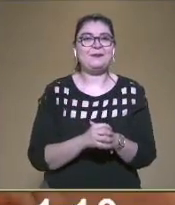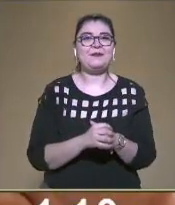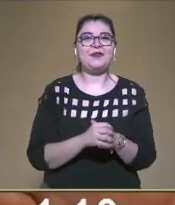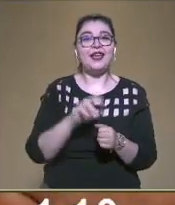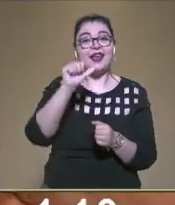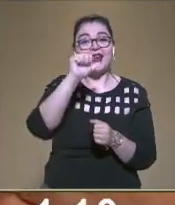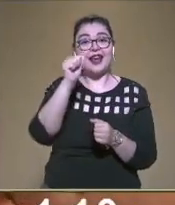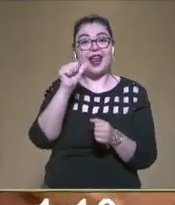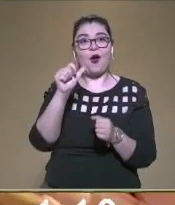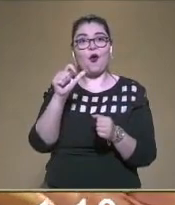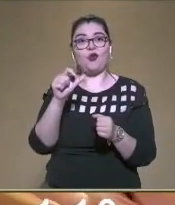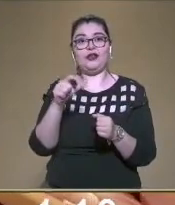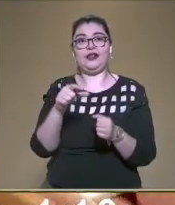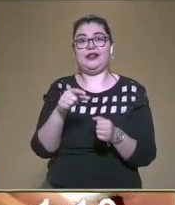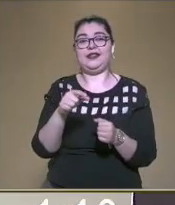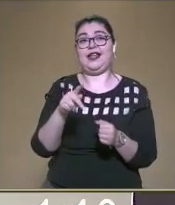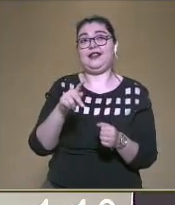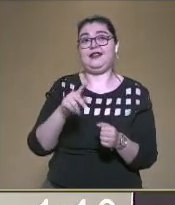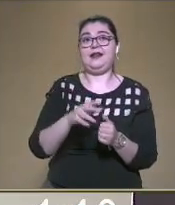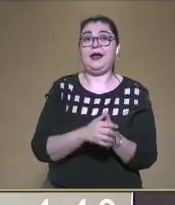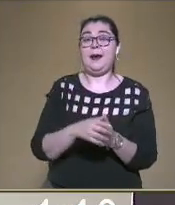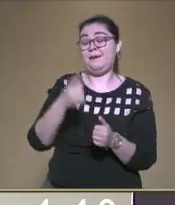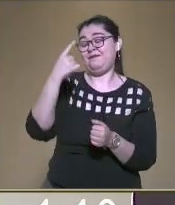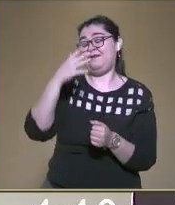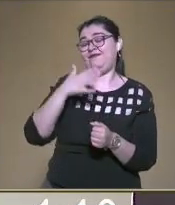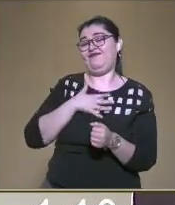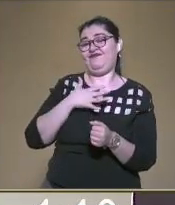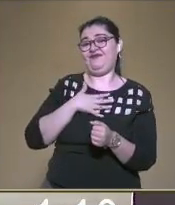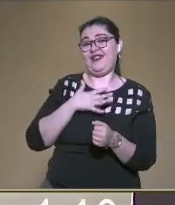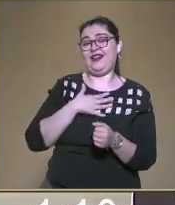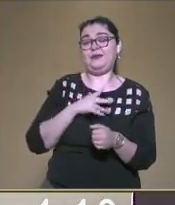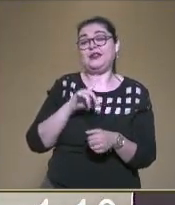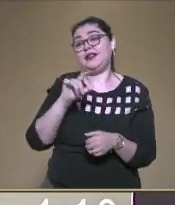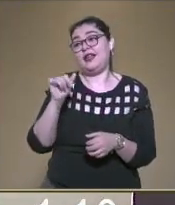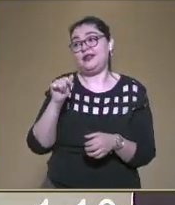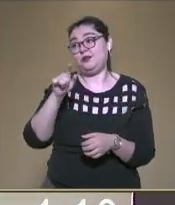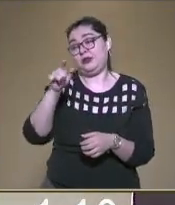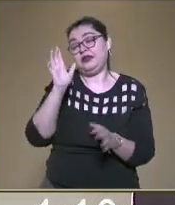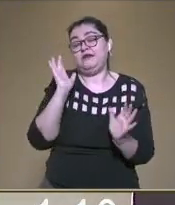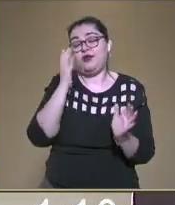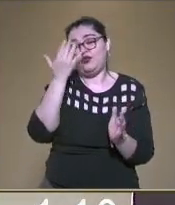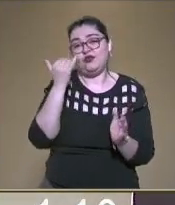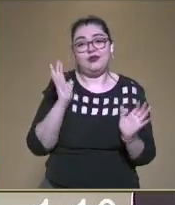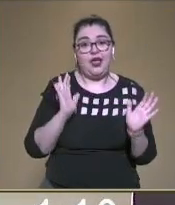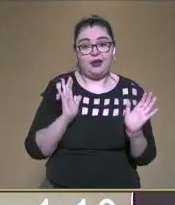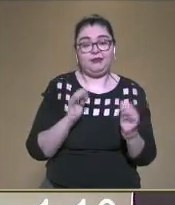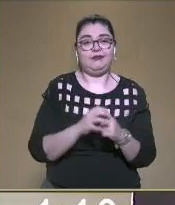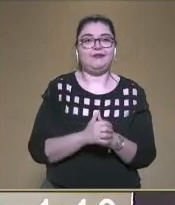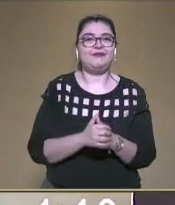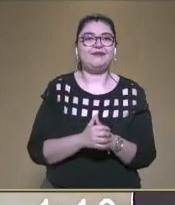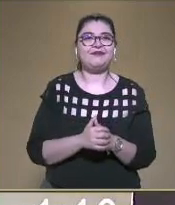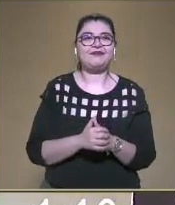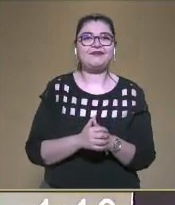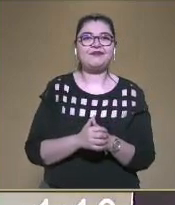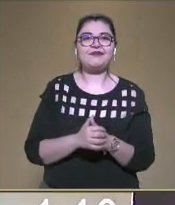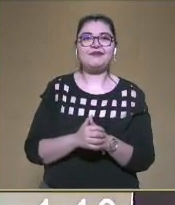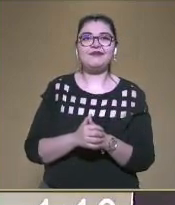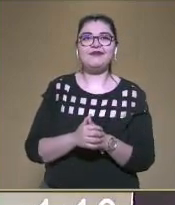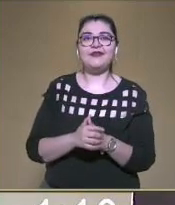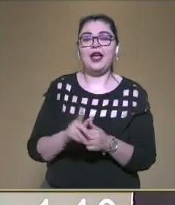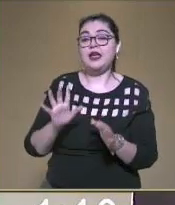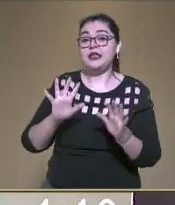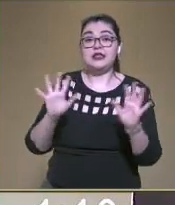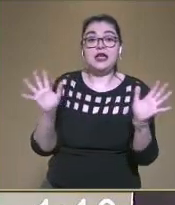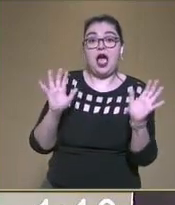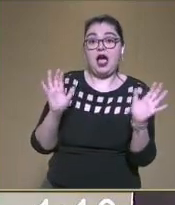Pollo, lo siento, Pollo, pero esta es para mí. Ahorita te toca o una parte de las demás pizzas. Entonces ya no quedó entero